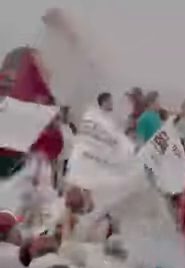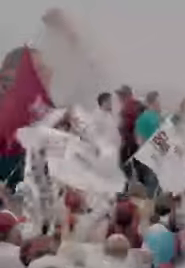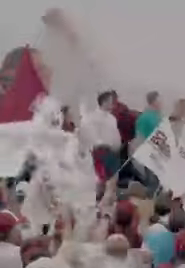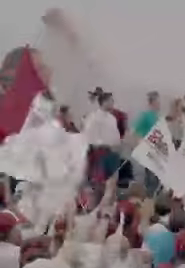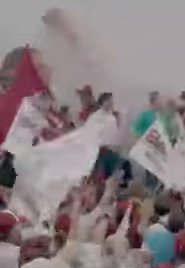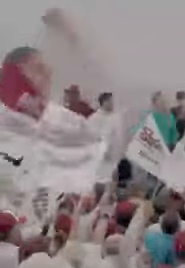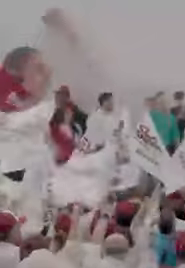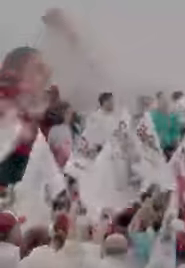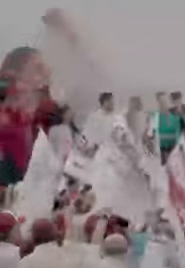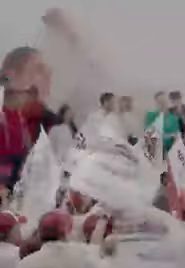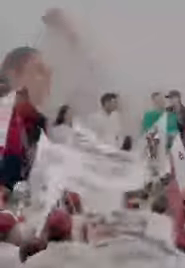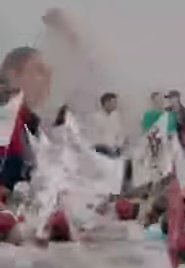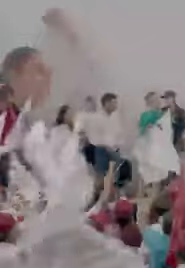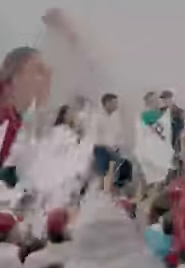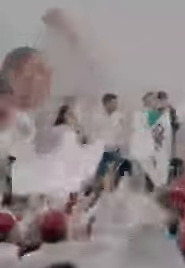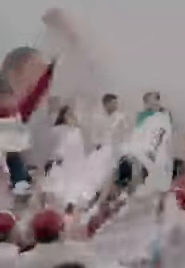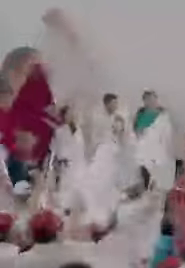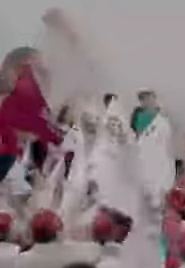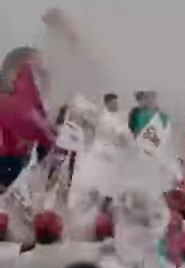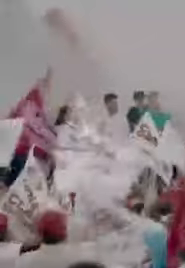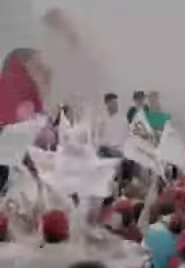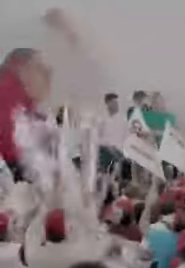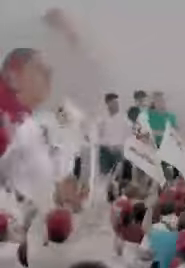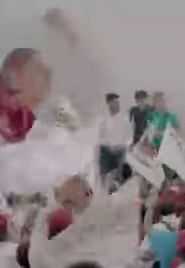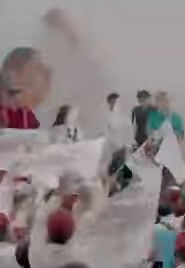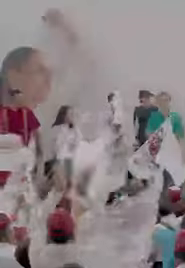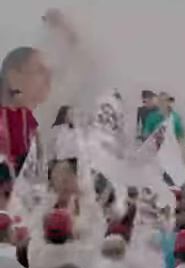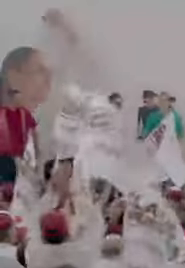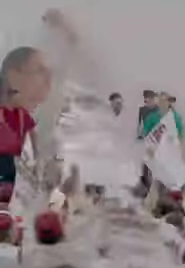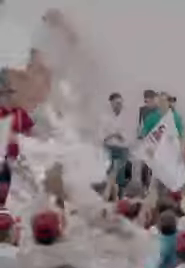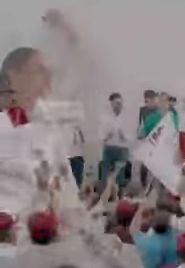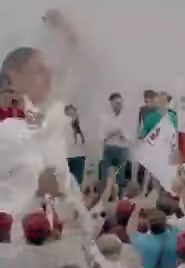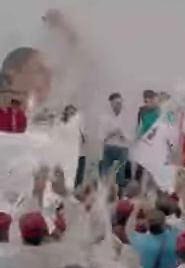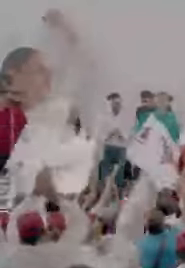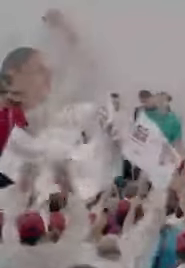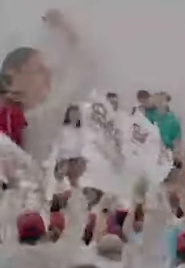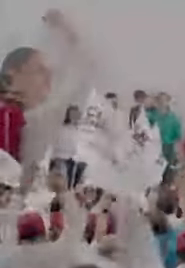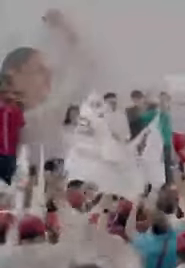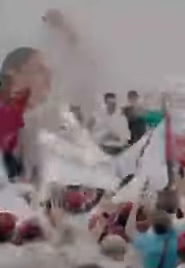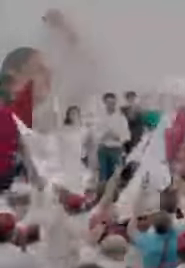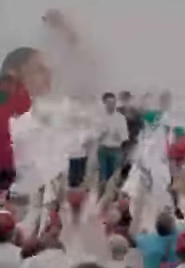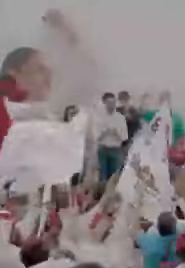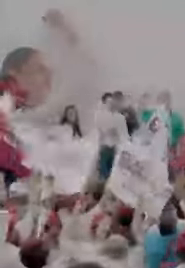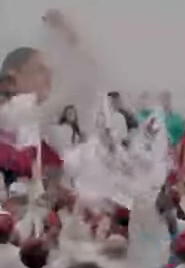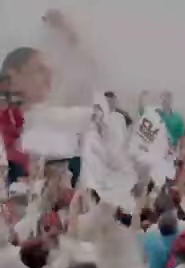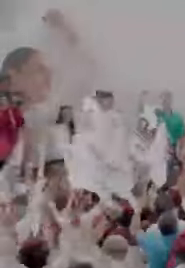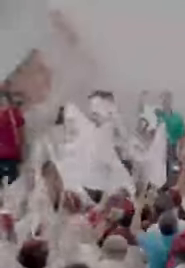Roselia García Alquiciras, candidata a presidenta municipal de Zumpango.